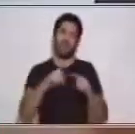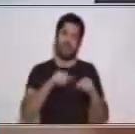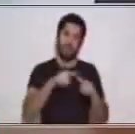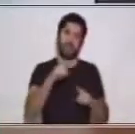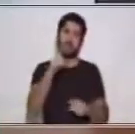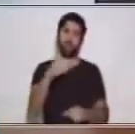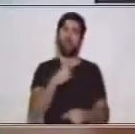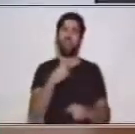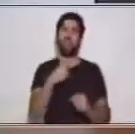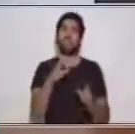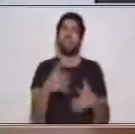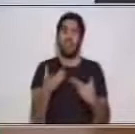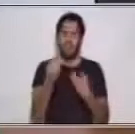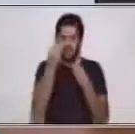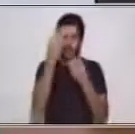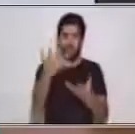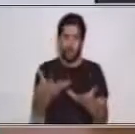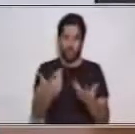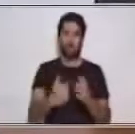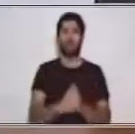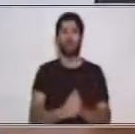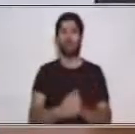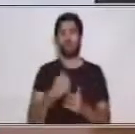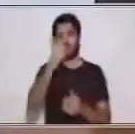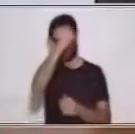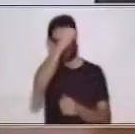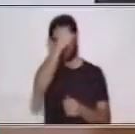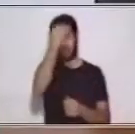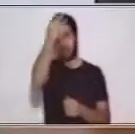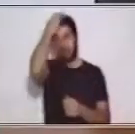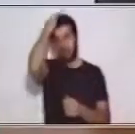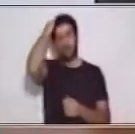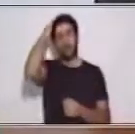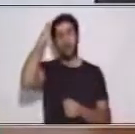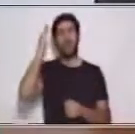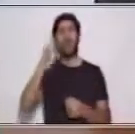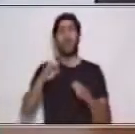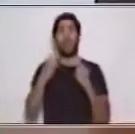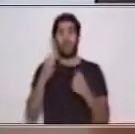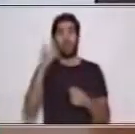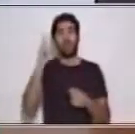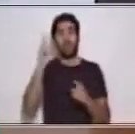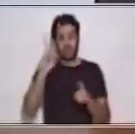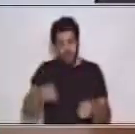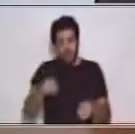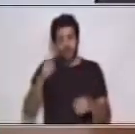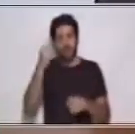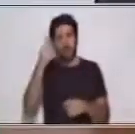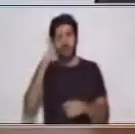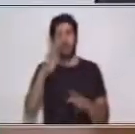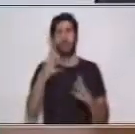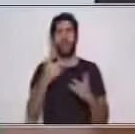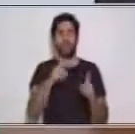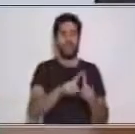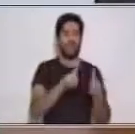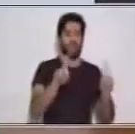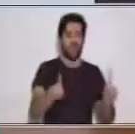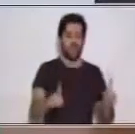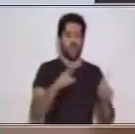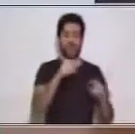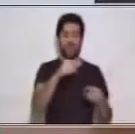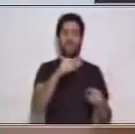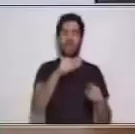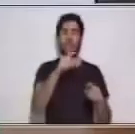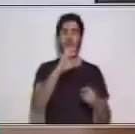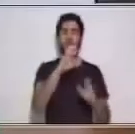o redactar. Es importante que entiendas la diferencia entre un texto y un párrafo, porque un texto es esa unión